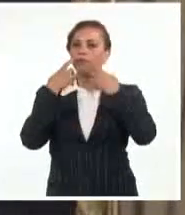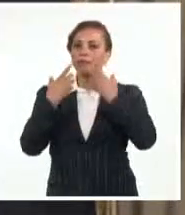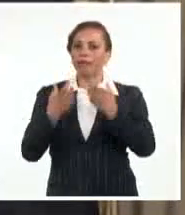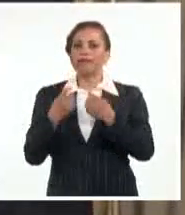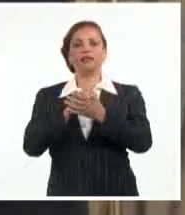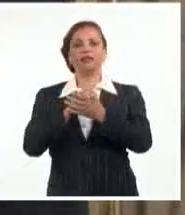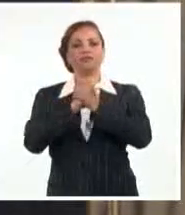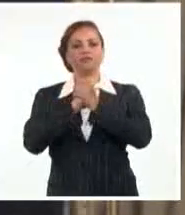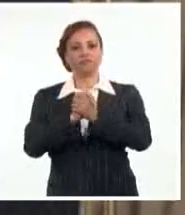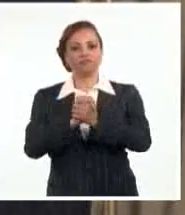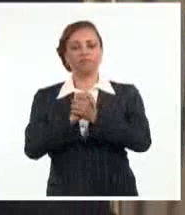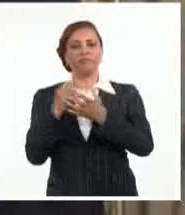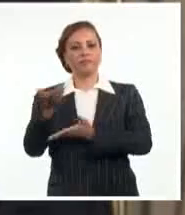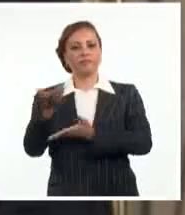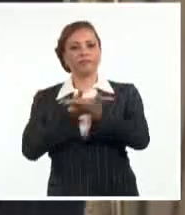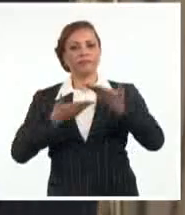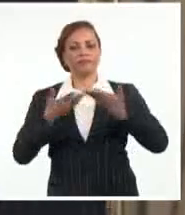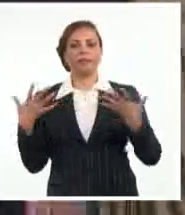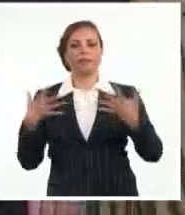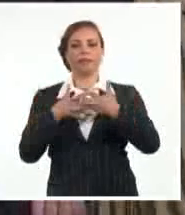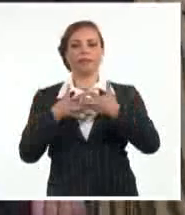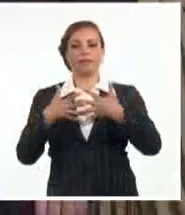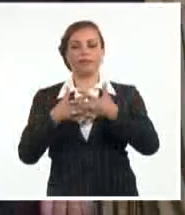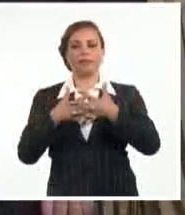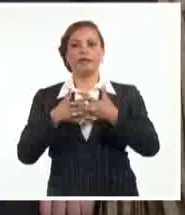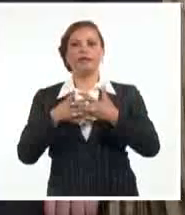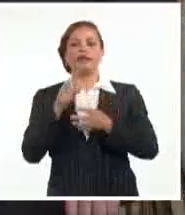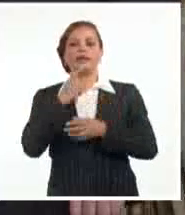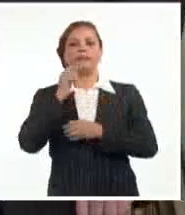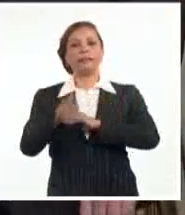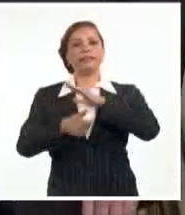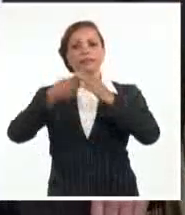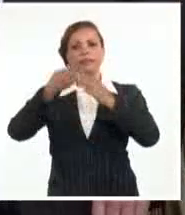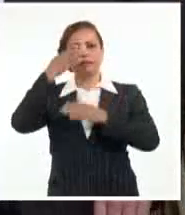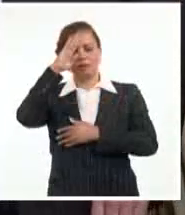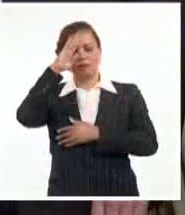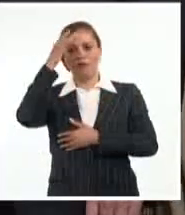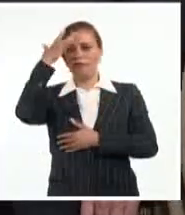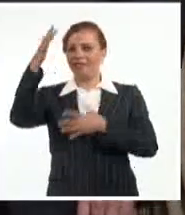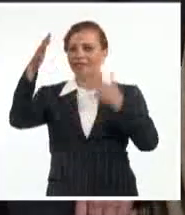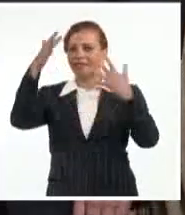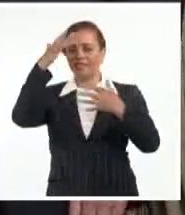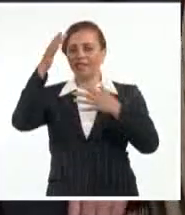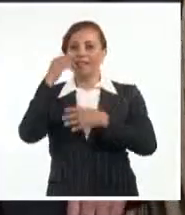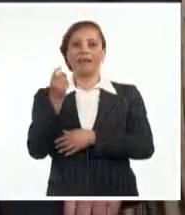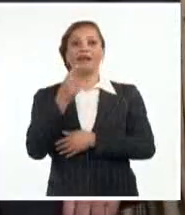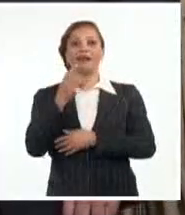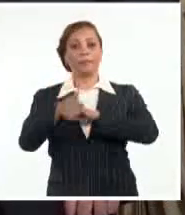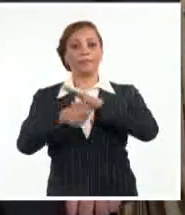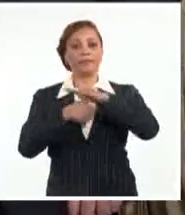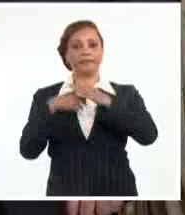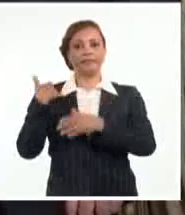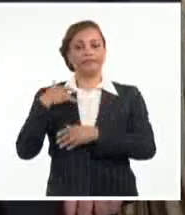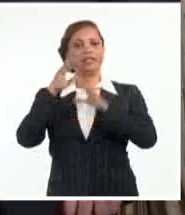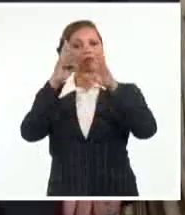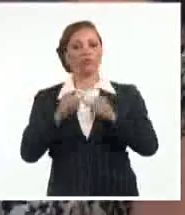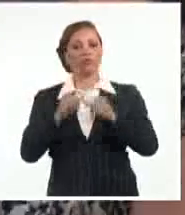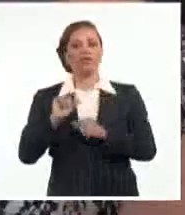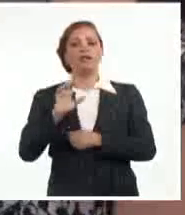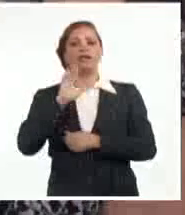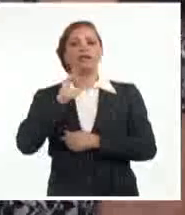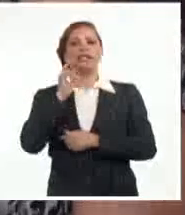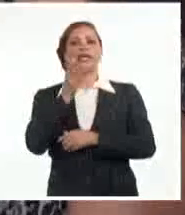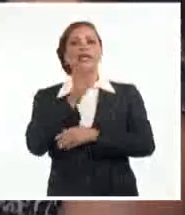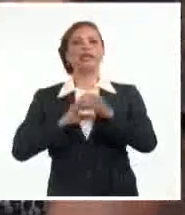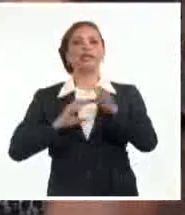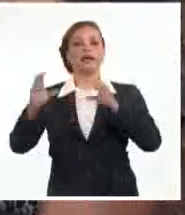hermandad en áreas de interés común. El presidente Díaz-Canel felicitó a Alberto Fernández por los resultados de la séptima cumbre de la CELAC, que